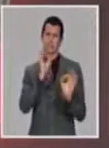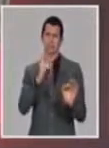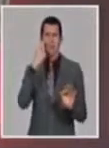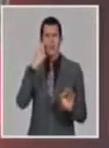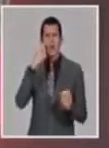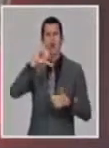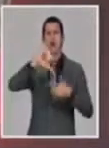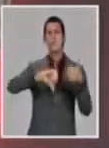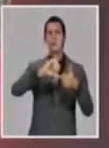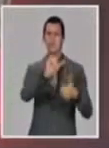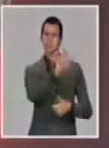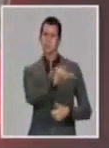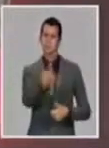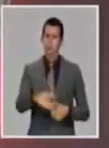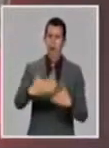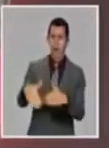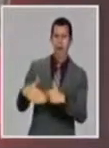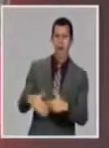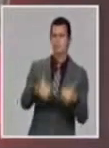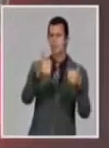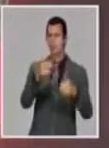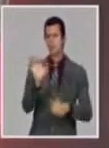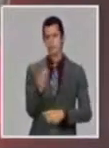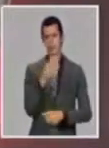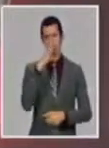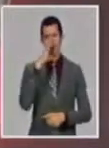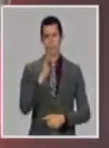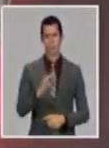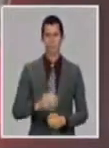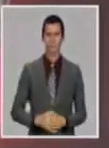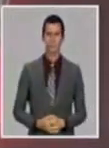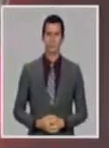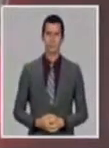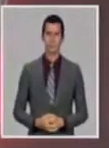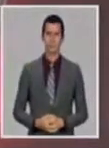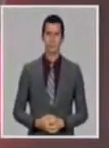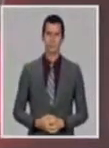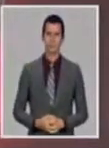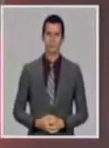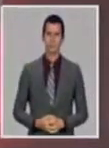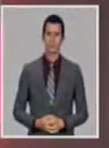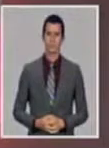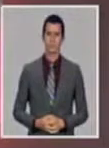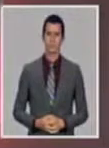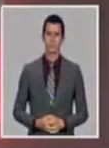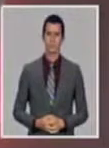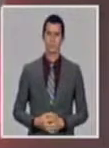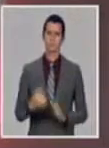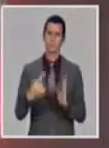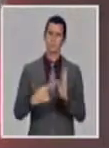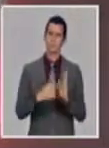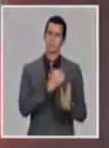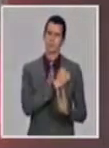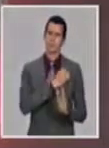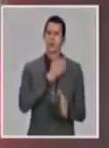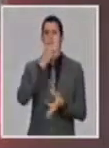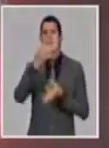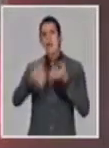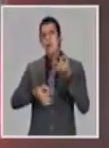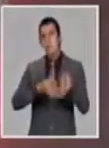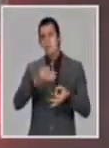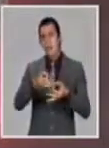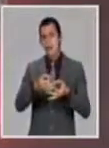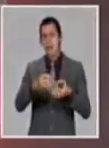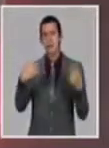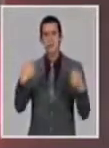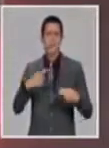cambiar un poco, como se explica habitualmente, que hay que elevar la percepción de riesgo. Y yo